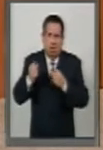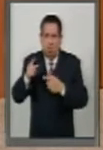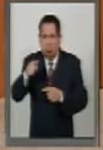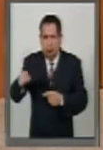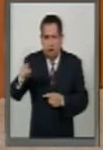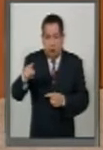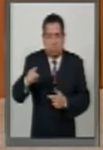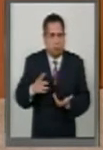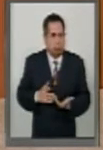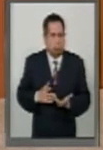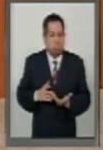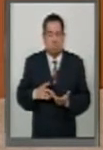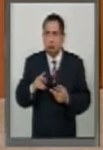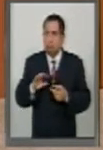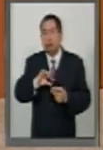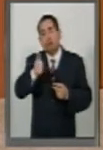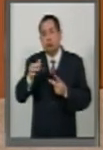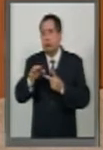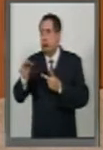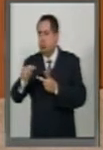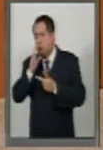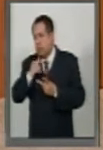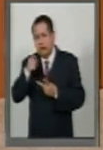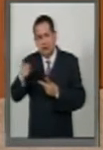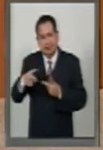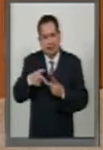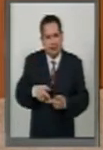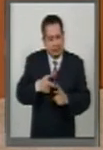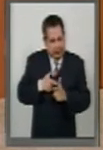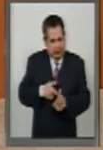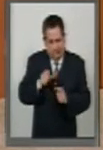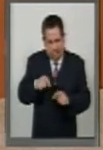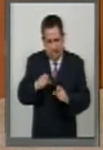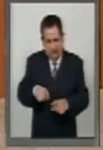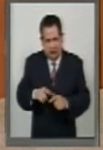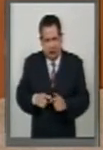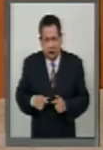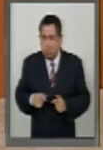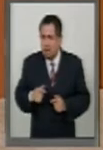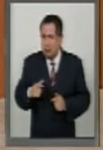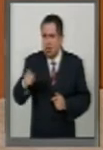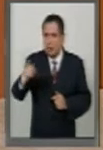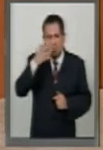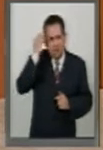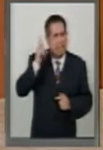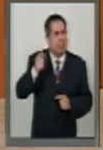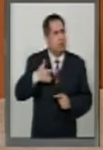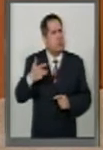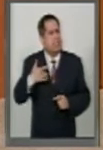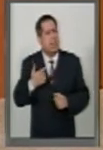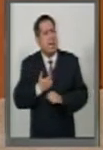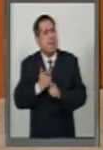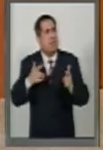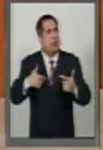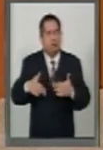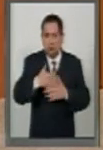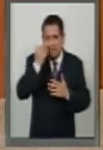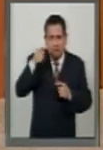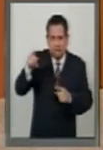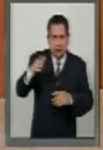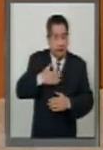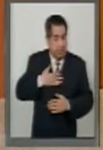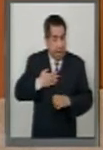que no ha aprobado la alternancia y que ha olvidado a lo que sabe la libertad. Un